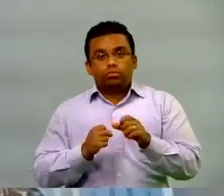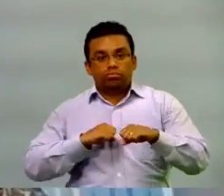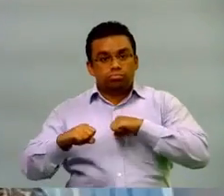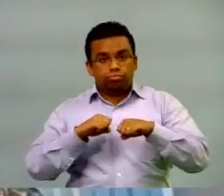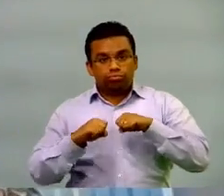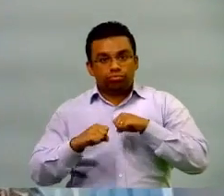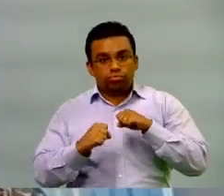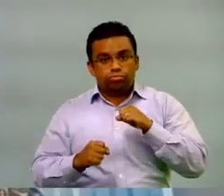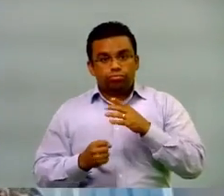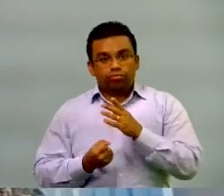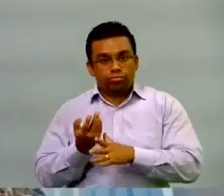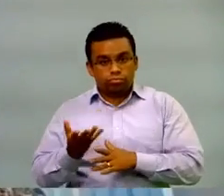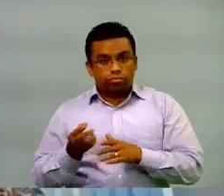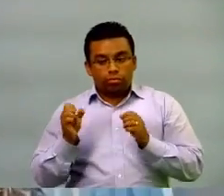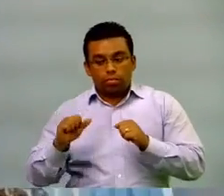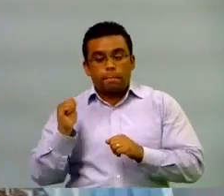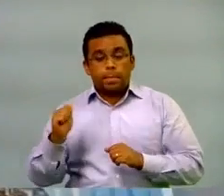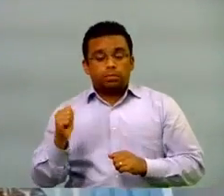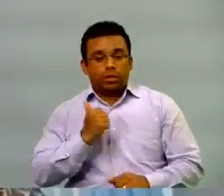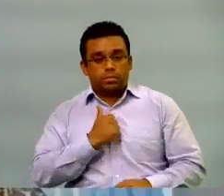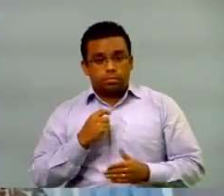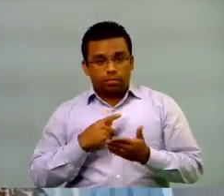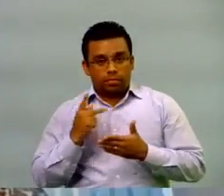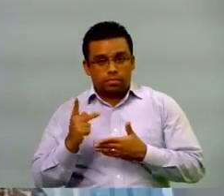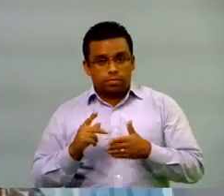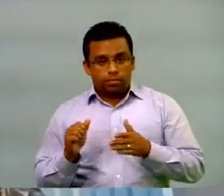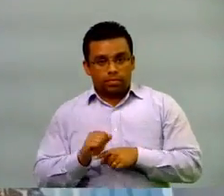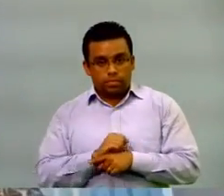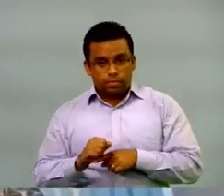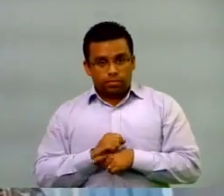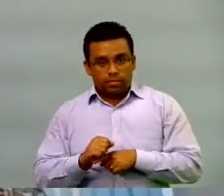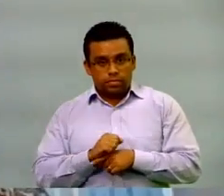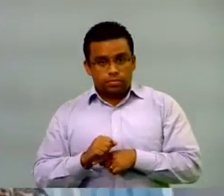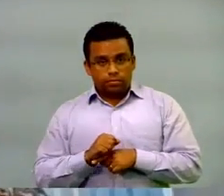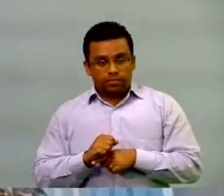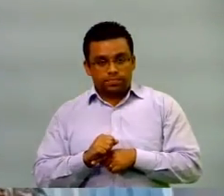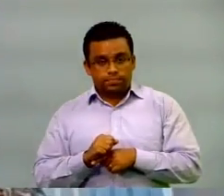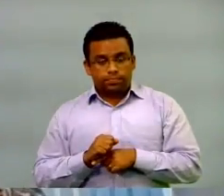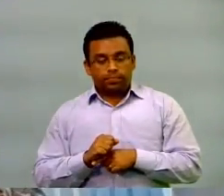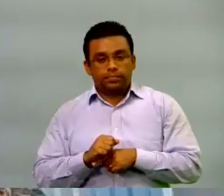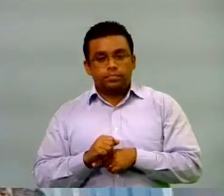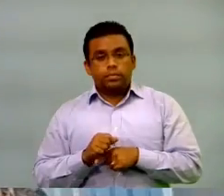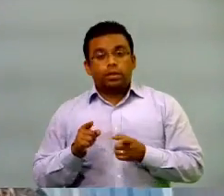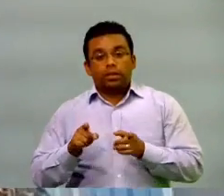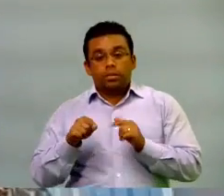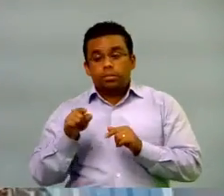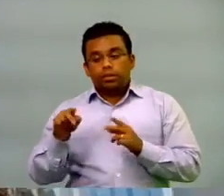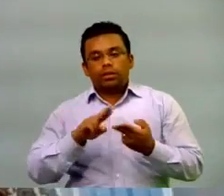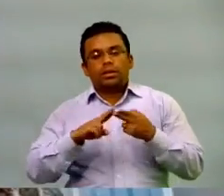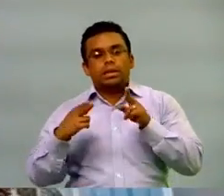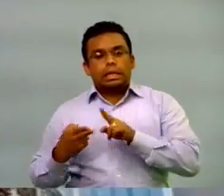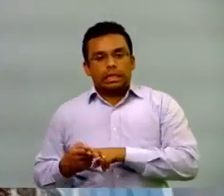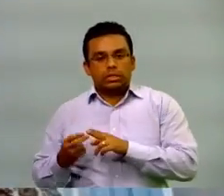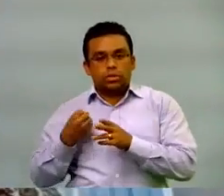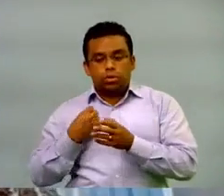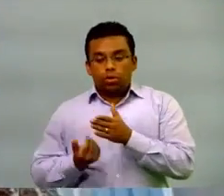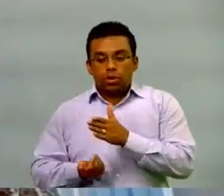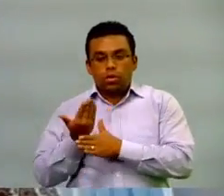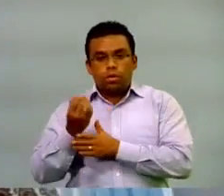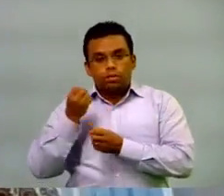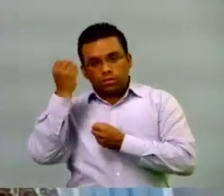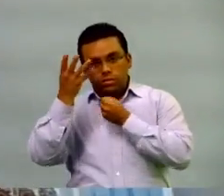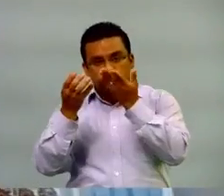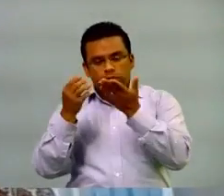mediciones y evaluaciones de su propia práctica. Y acá me parece que hay algo fundamental que tiene que ver con la innovación. ¿Qué entendemos